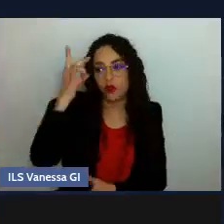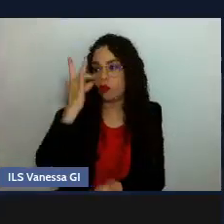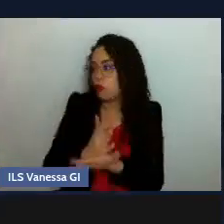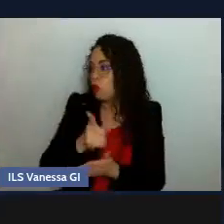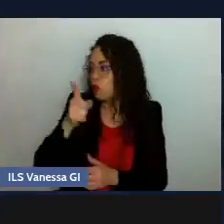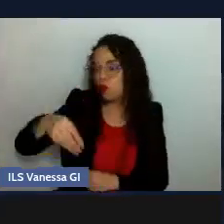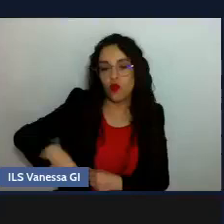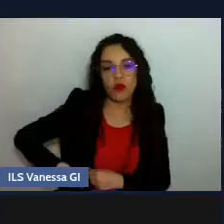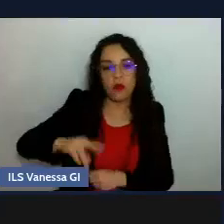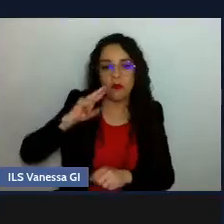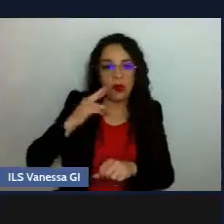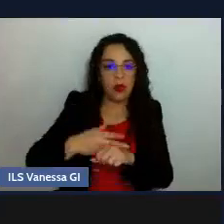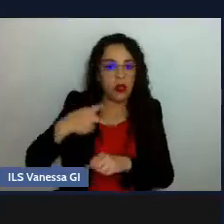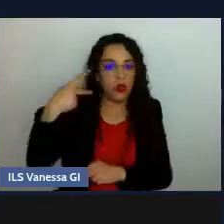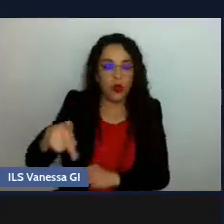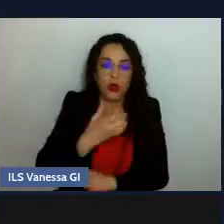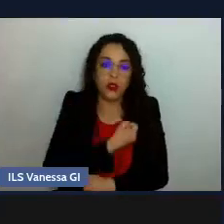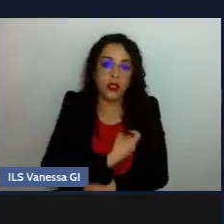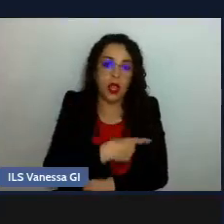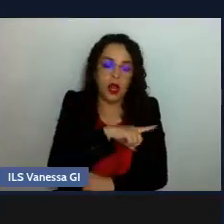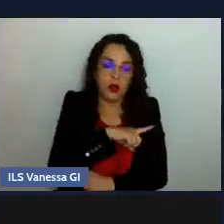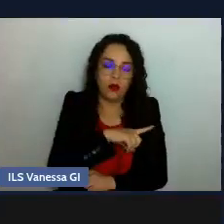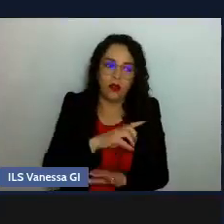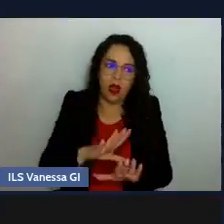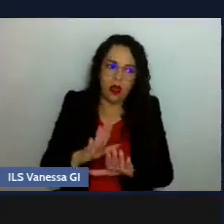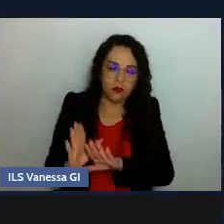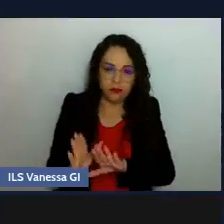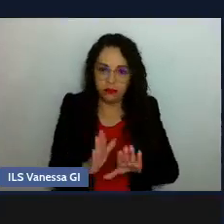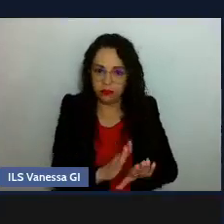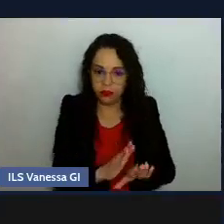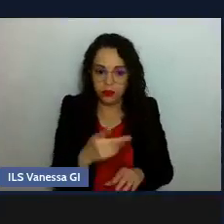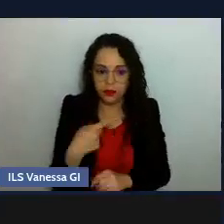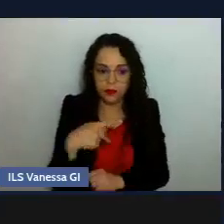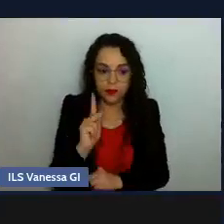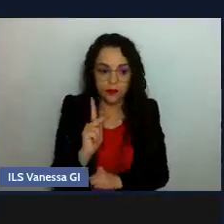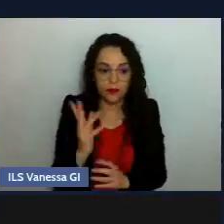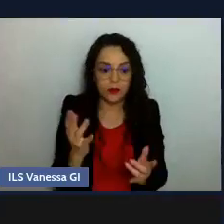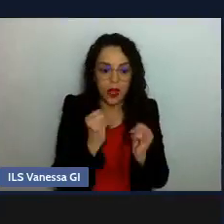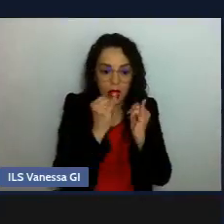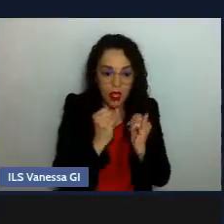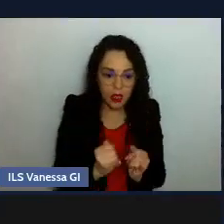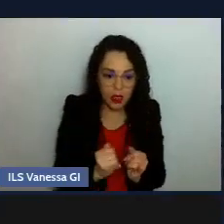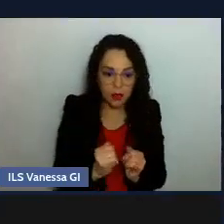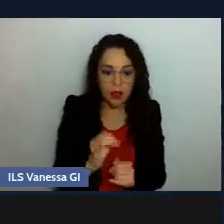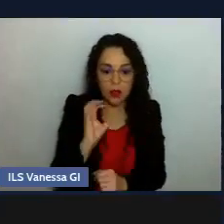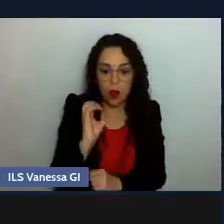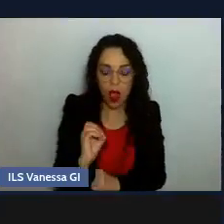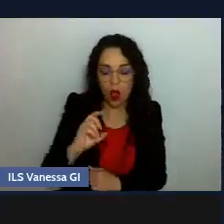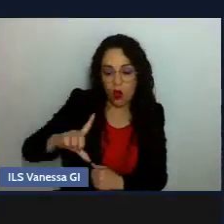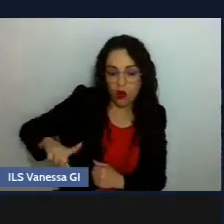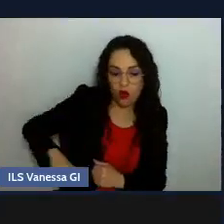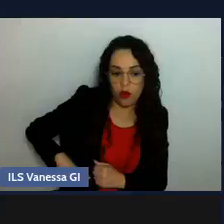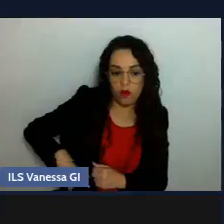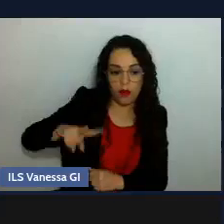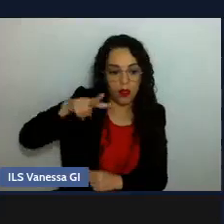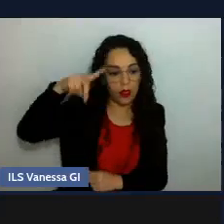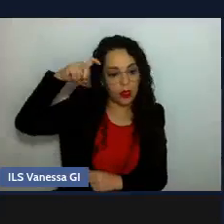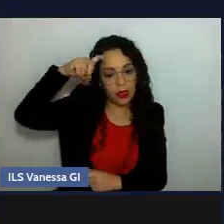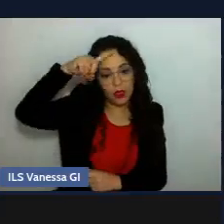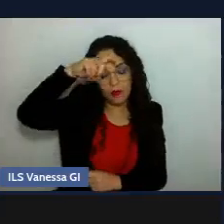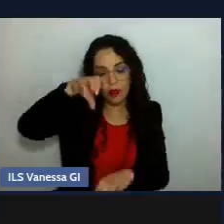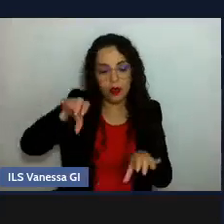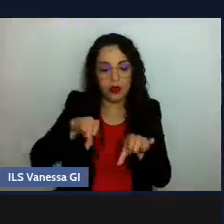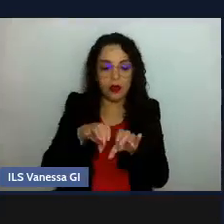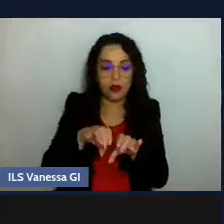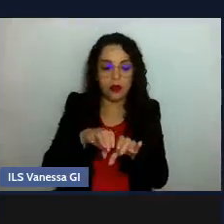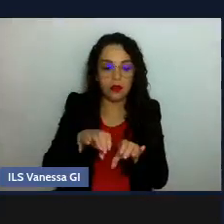nivel político, sino incluso a nivel individuo. O sea, es muy difícil romper la idea